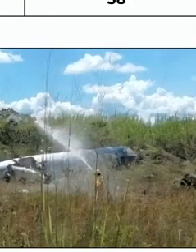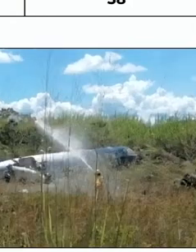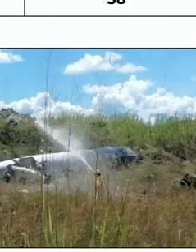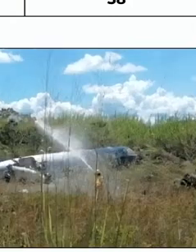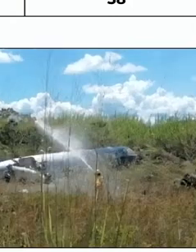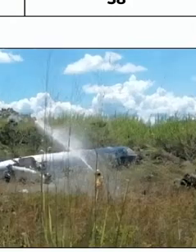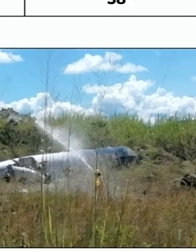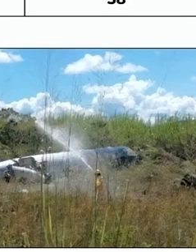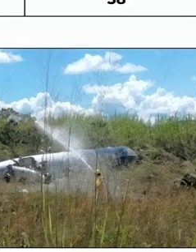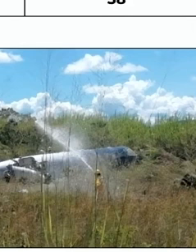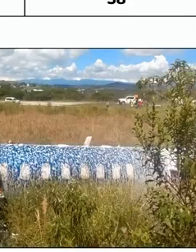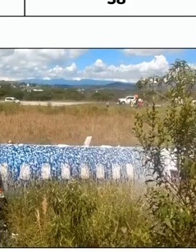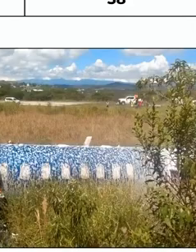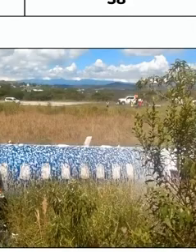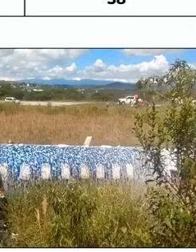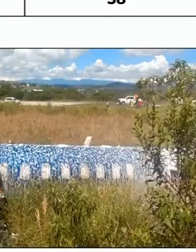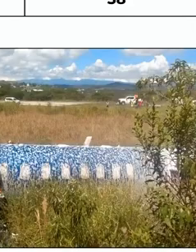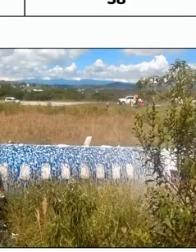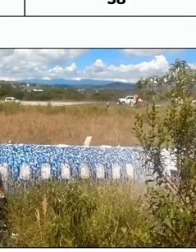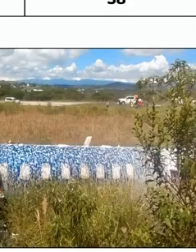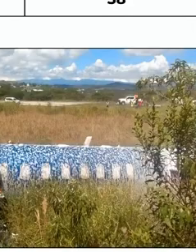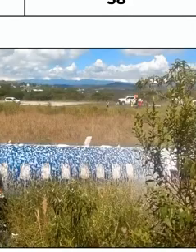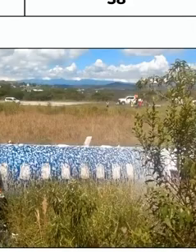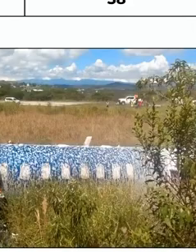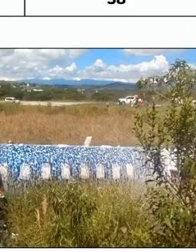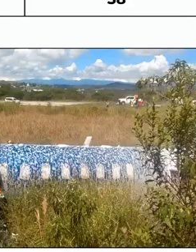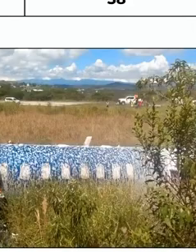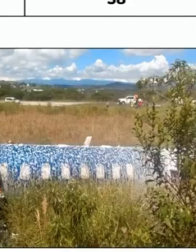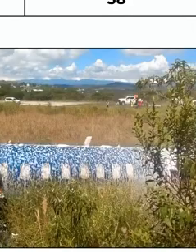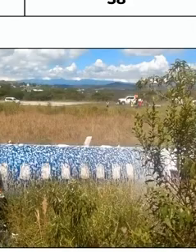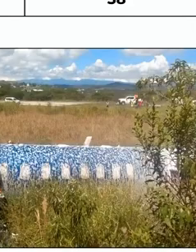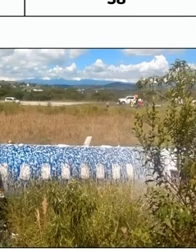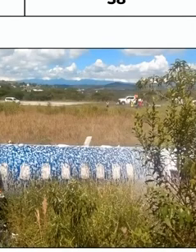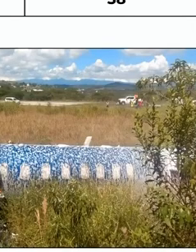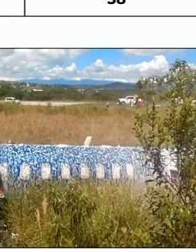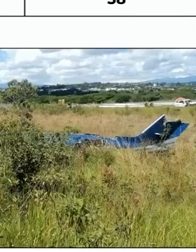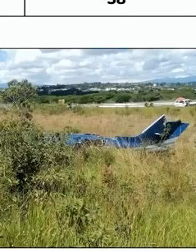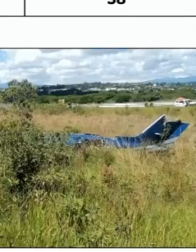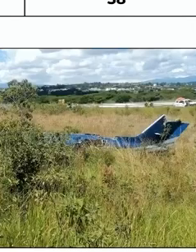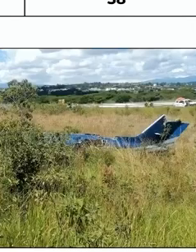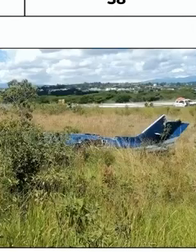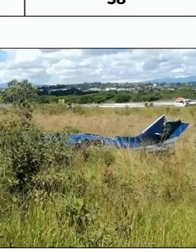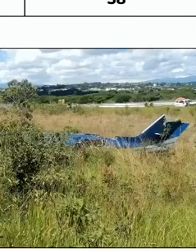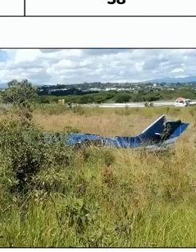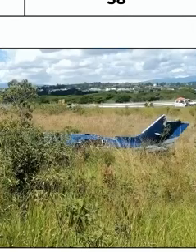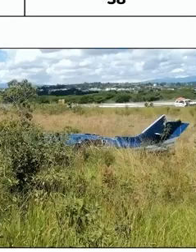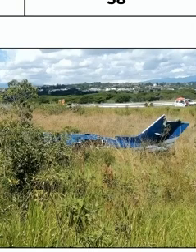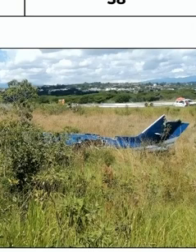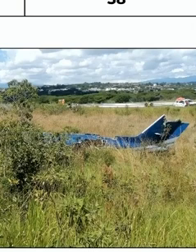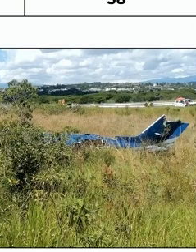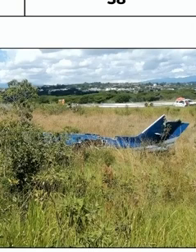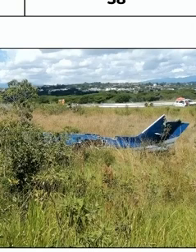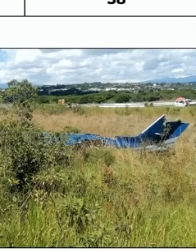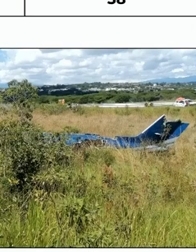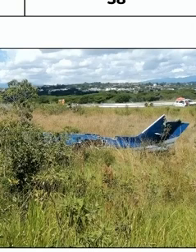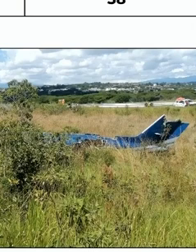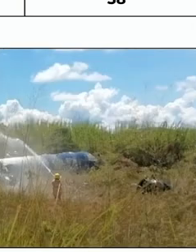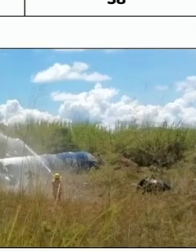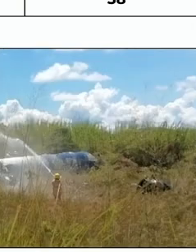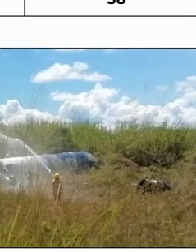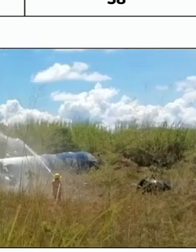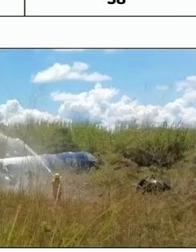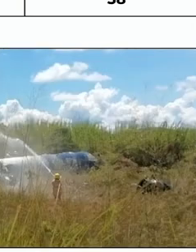y rescate que está en Cánticas, Veracruz, con 194 elementos. Han llevado a cabo